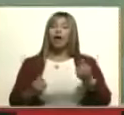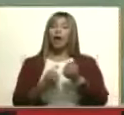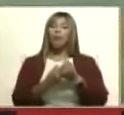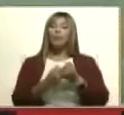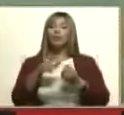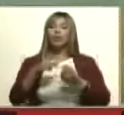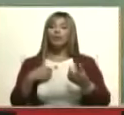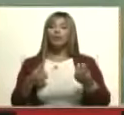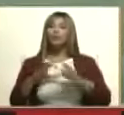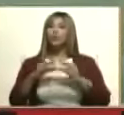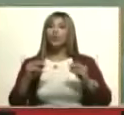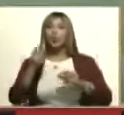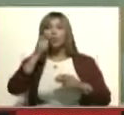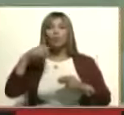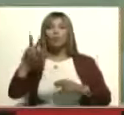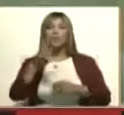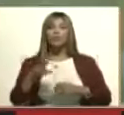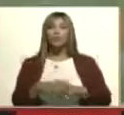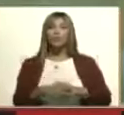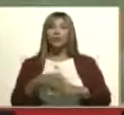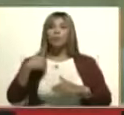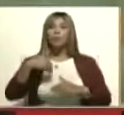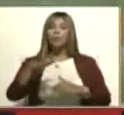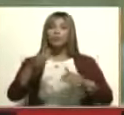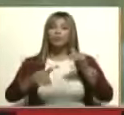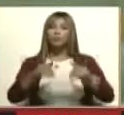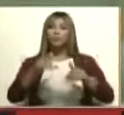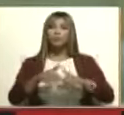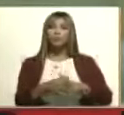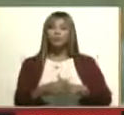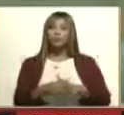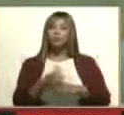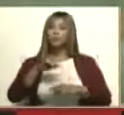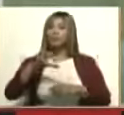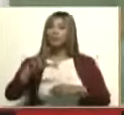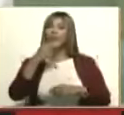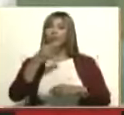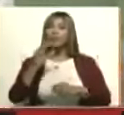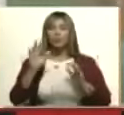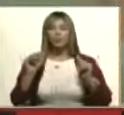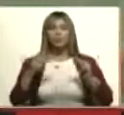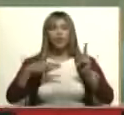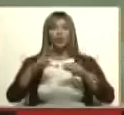darles acompañamiento a todo el pueblo venezolano en la próxima elección. Referéndum consultivo el 3 de diciembre.